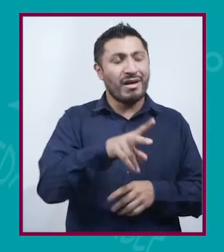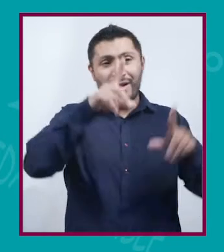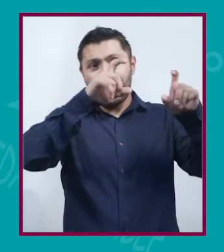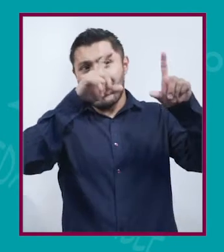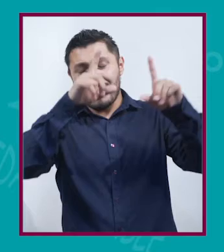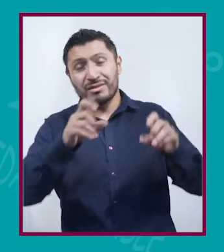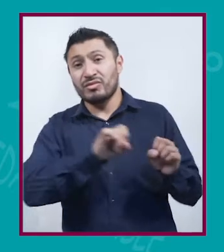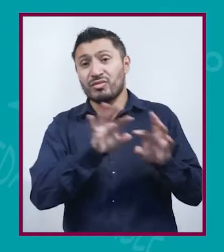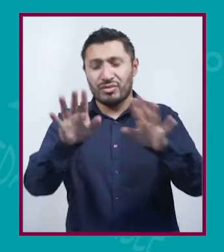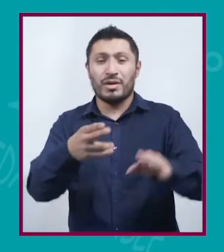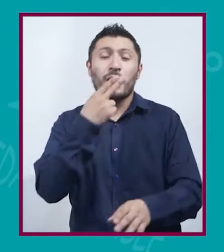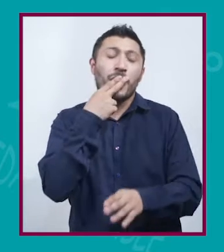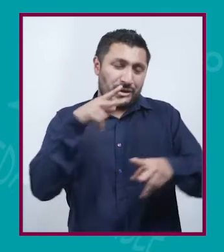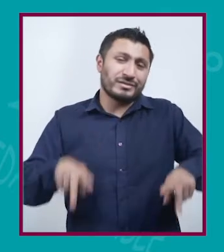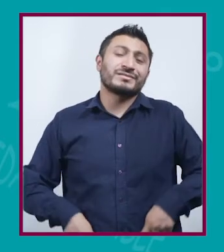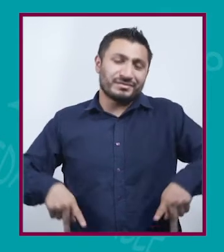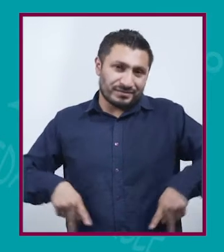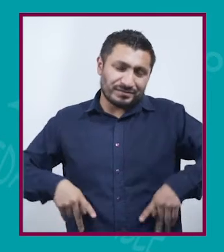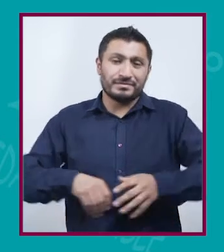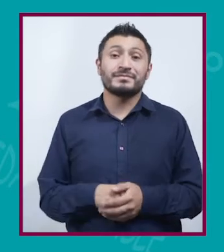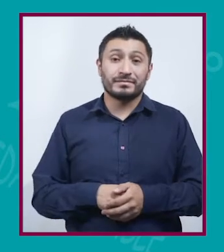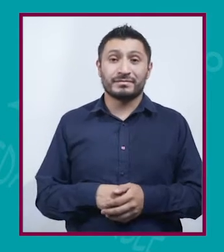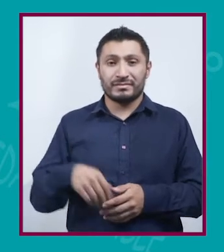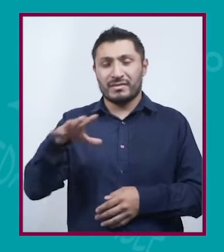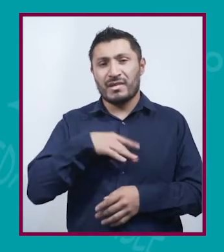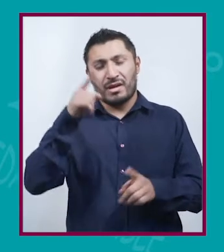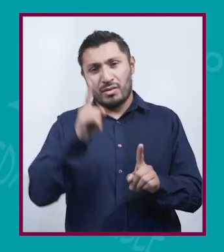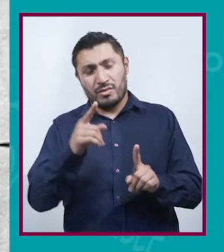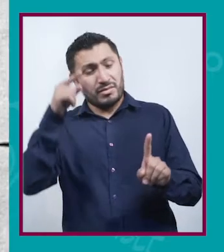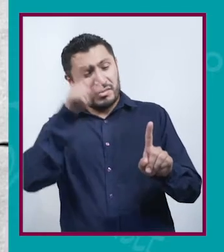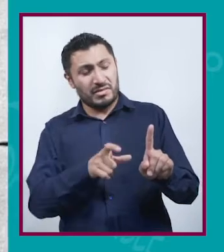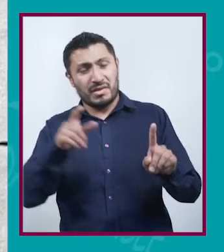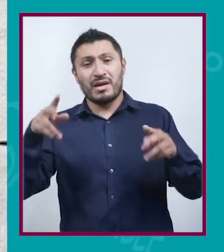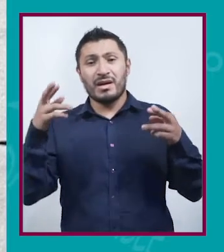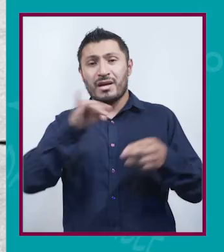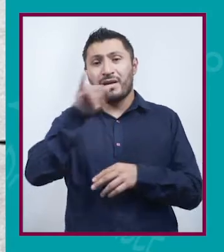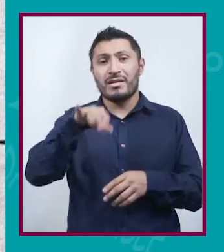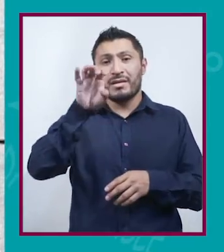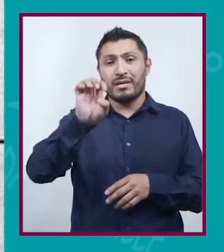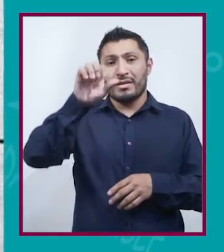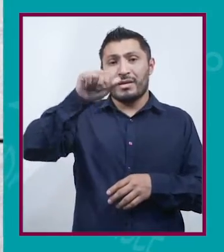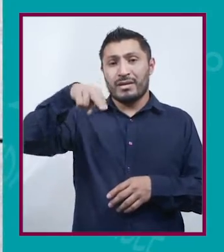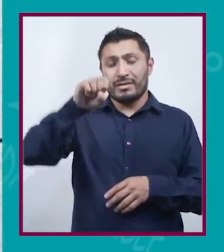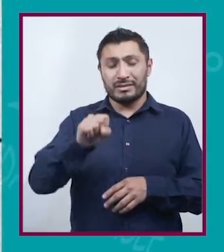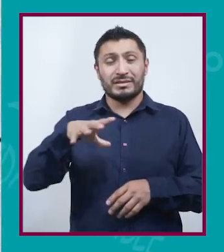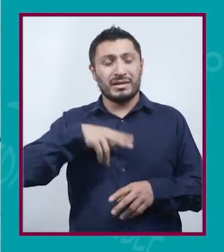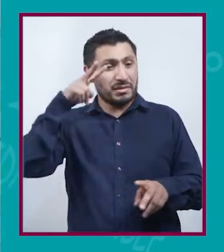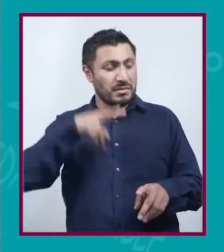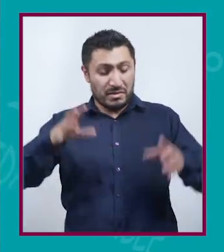imagen, precisamente usando pantalones. Destaca una donde viste unos jeans, mientras muestra su bello